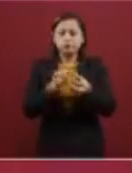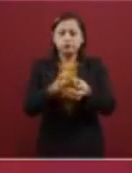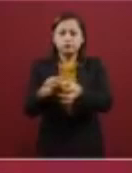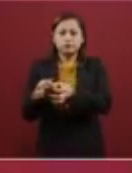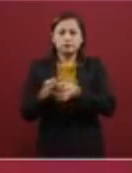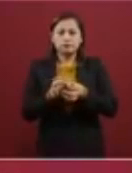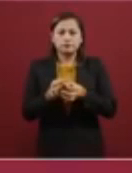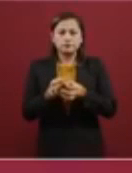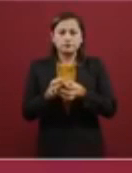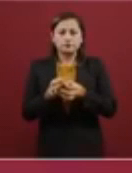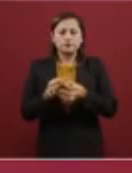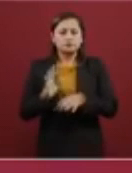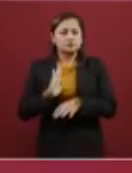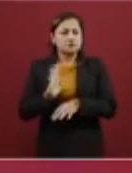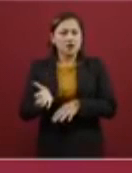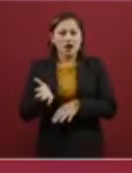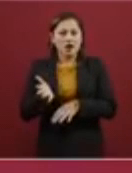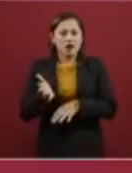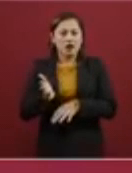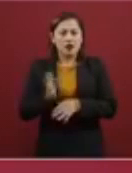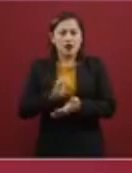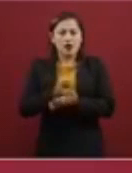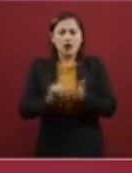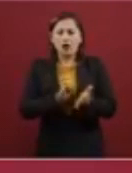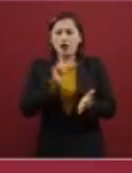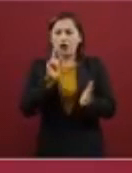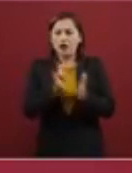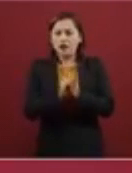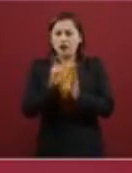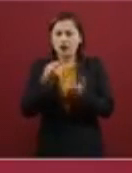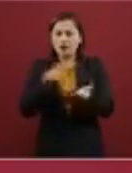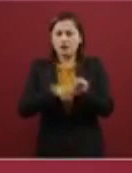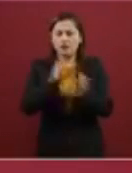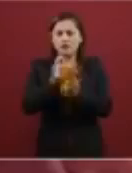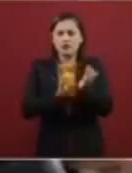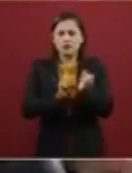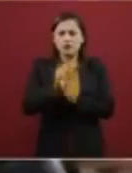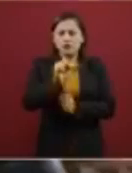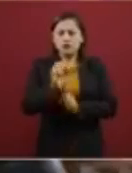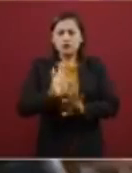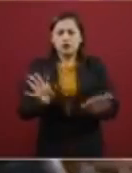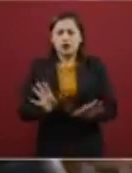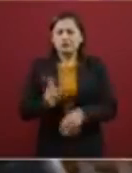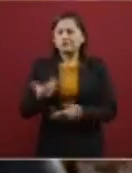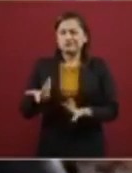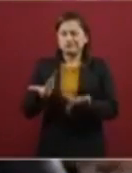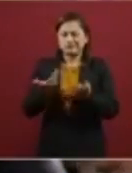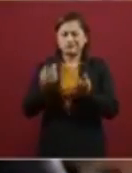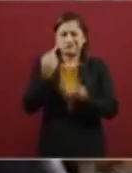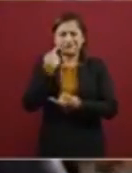se aprobó una reforma constitucional. Pero no resultados, señor presidente. Claro no que sí hay